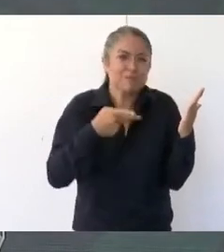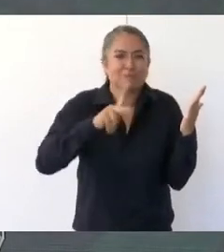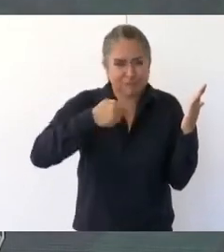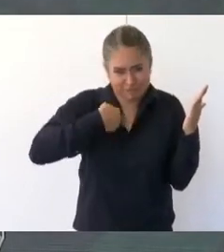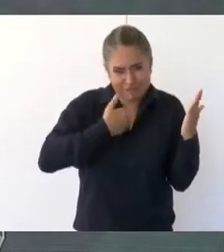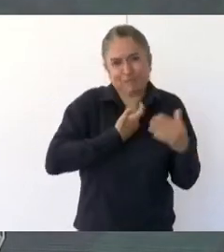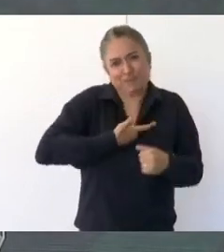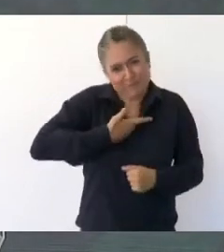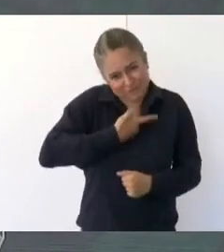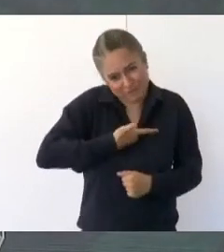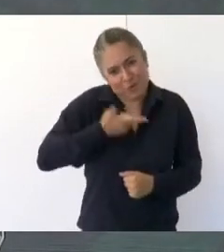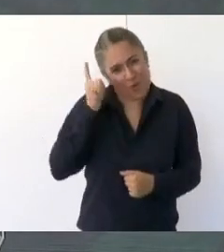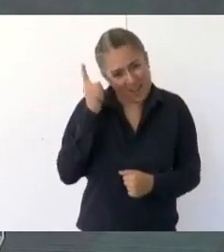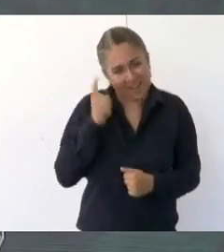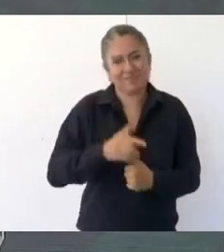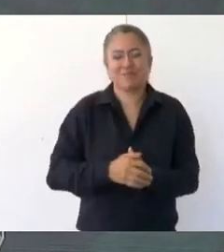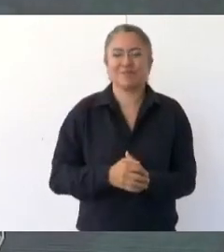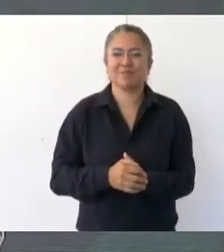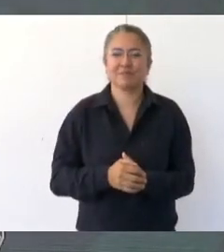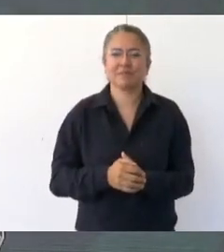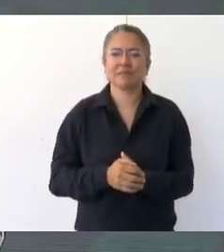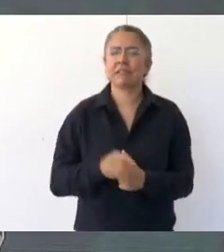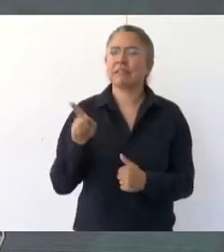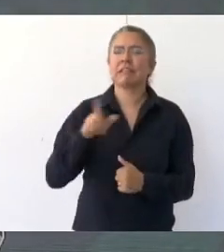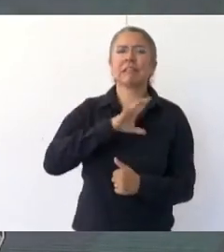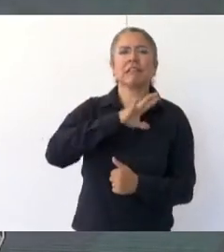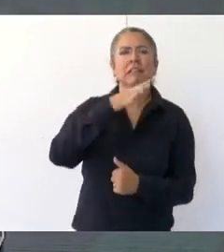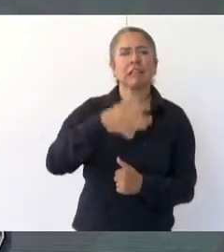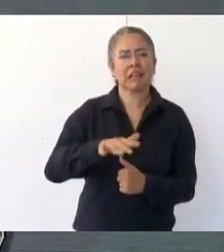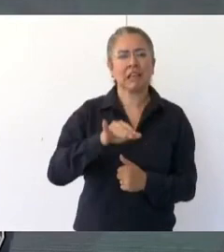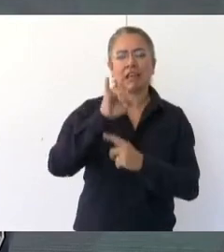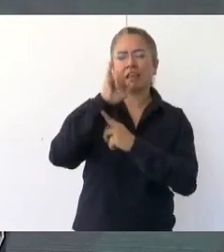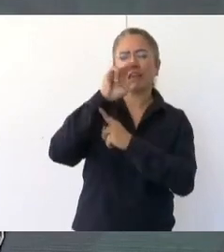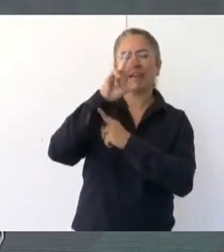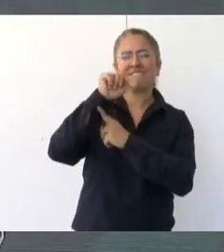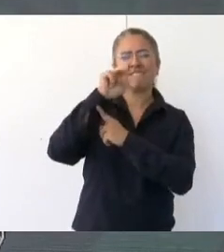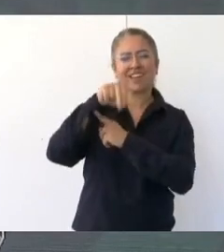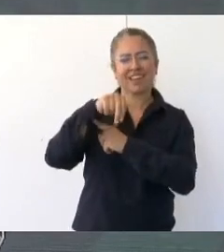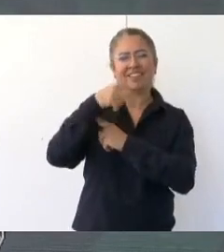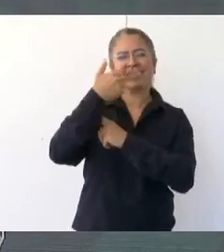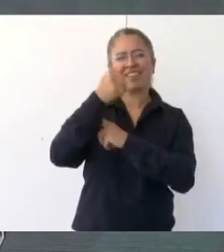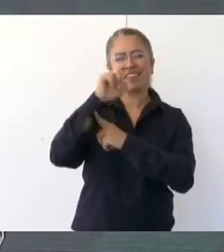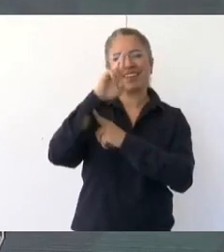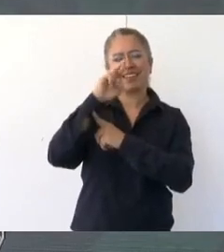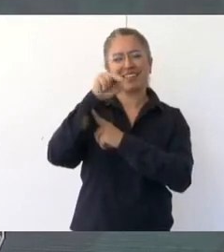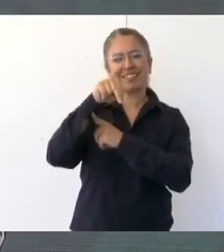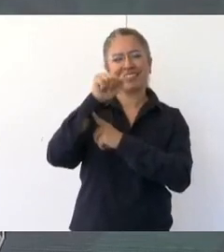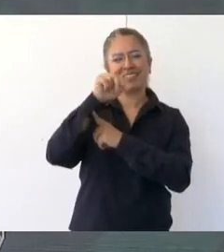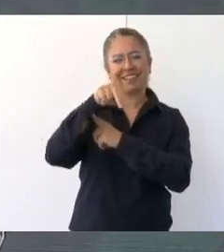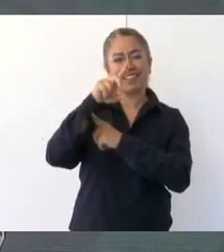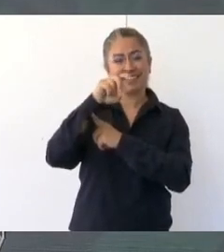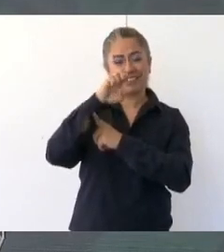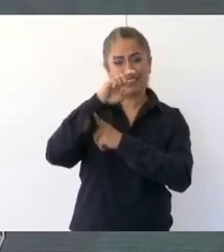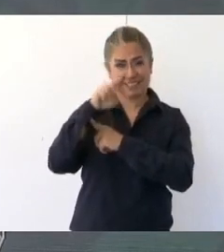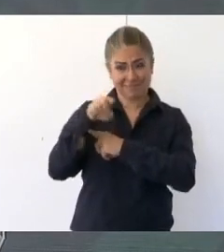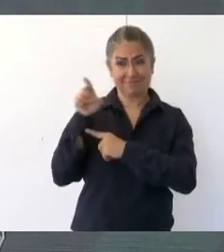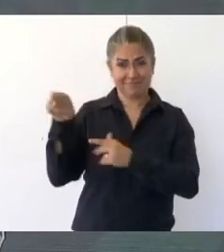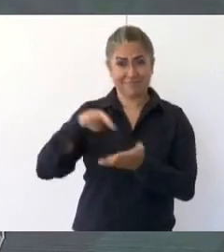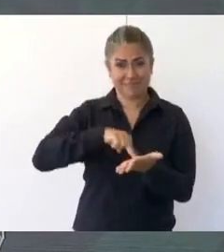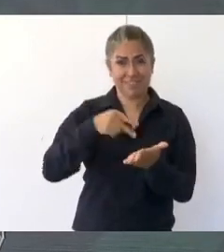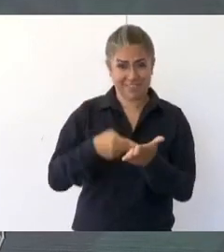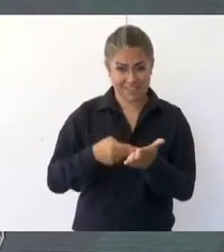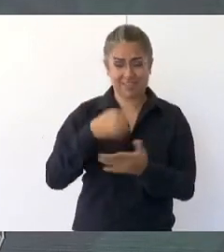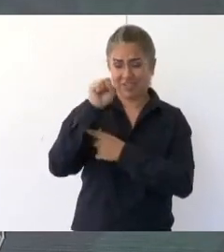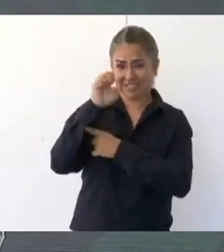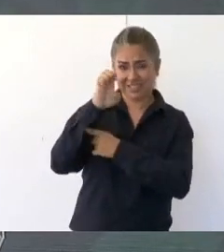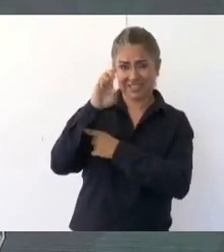que el general Iván Hernández Uribe, que es el ingeniero residente de la Secretaría